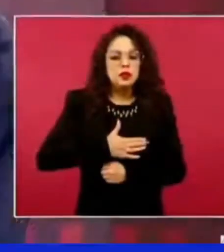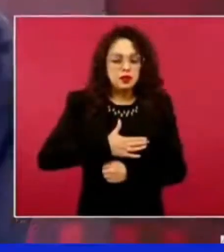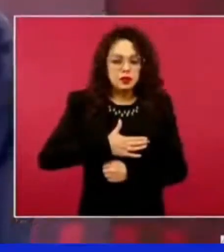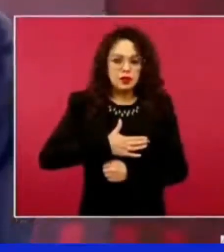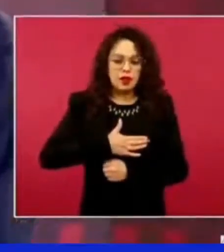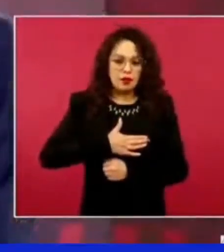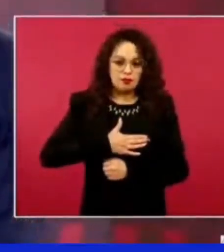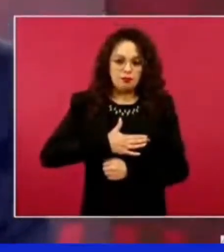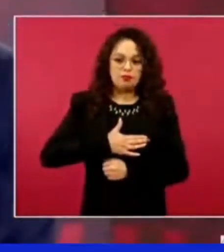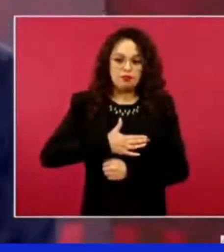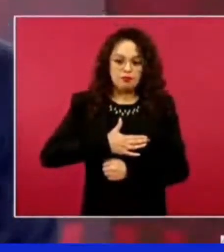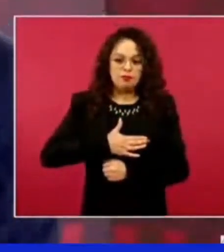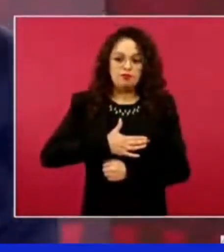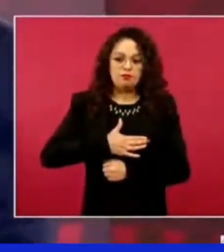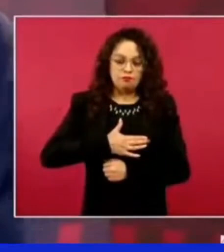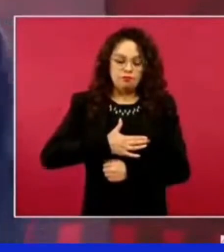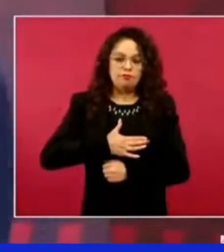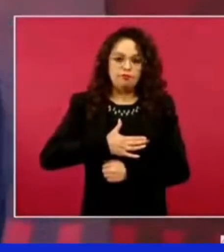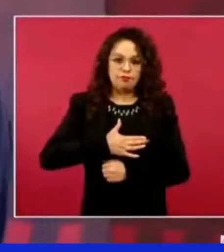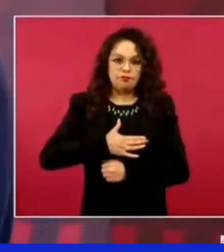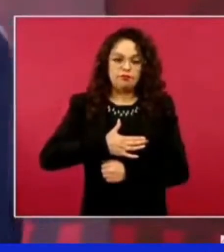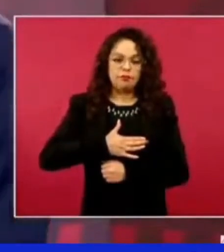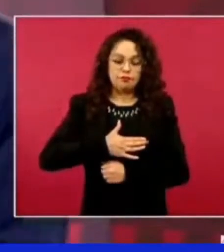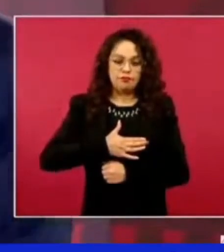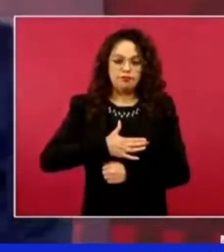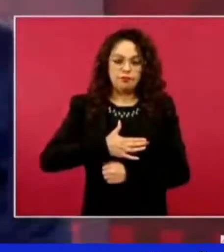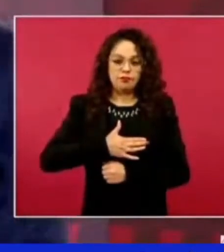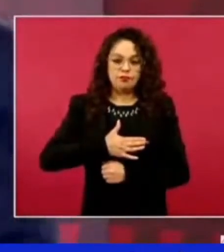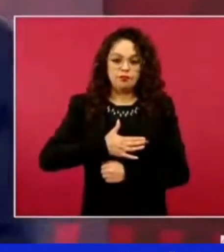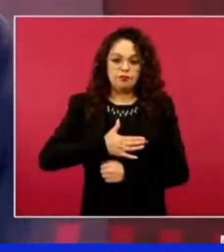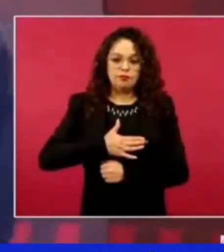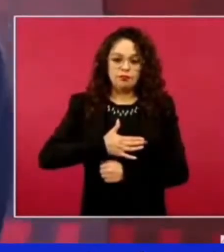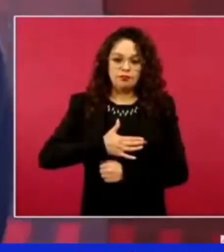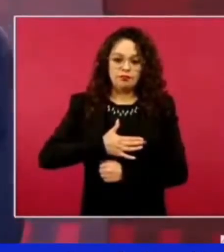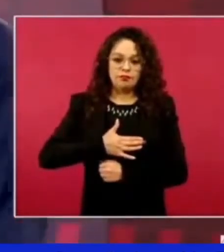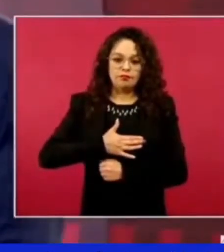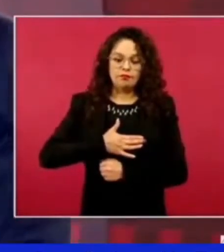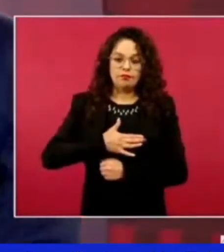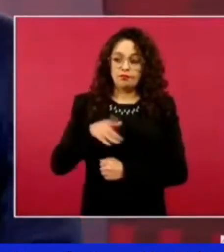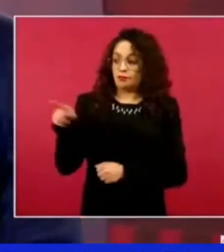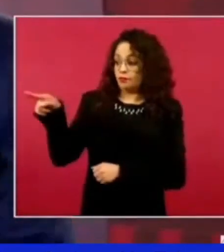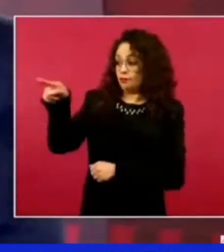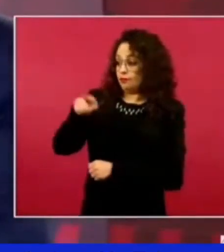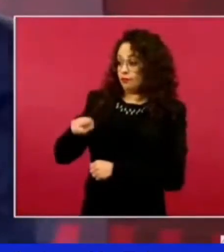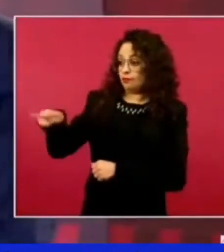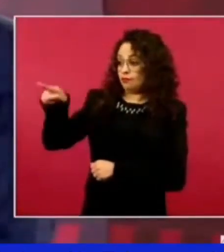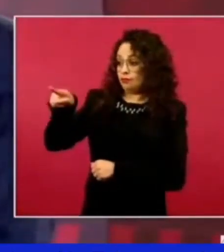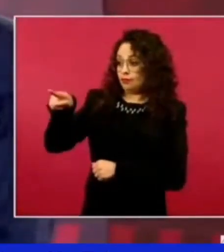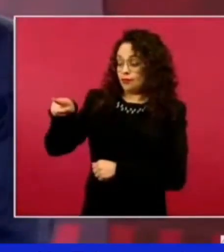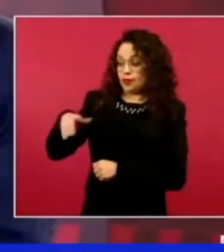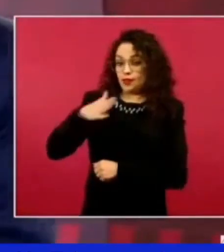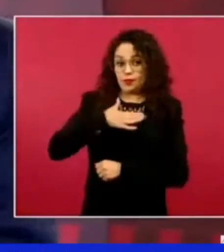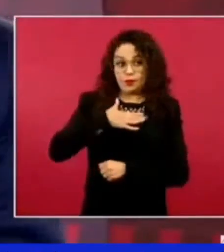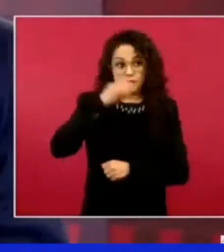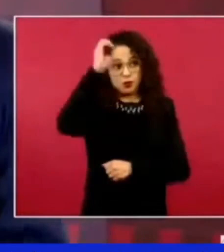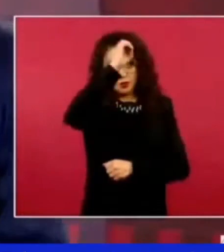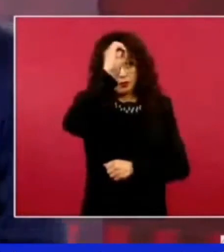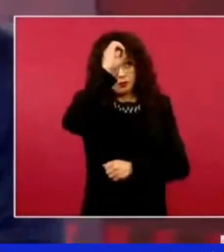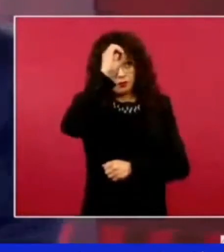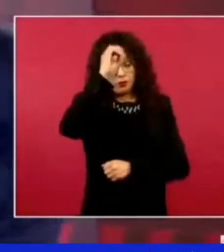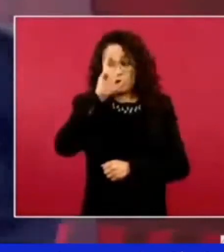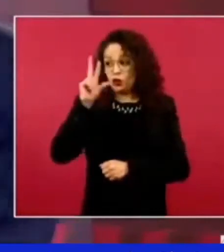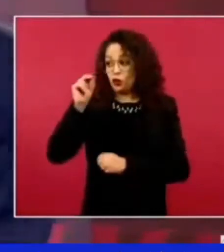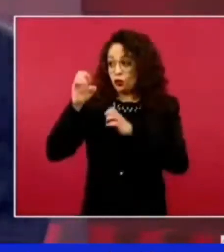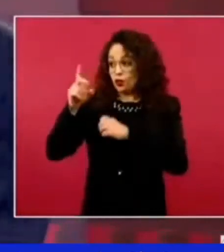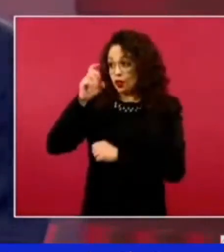y aunque no estén de acuerdo conmigo, la mayoría de los abogados.